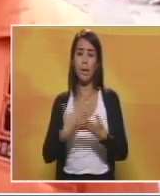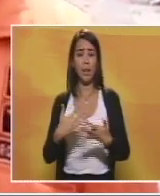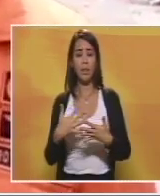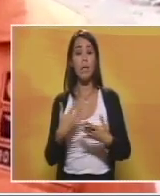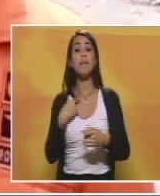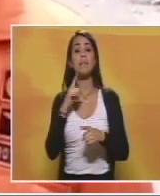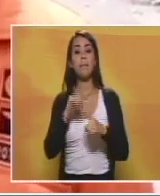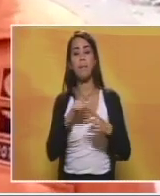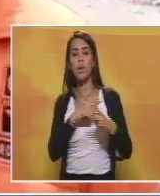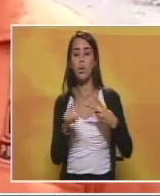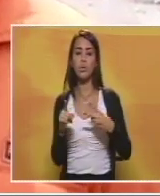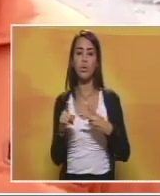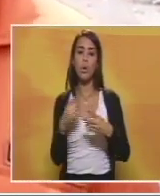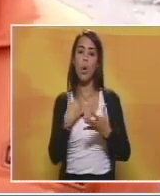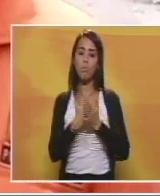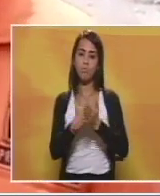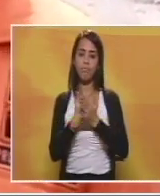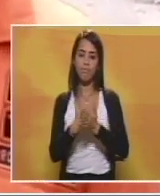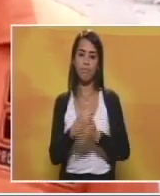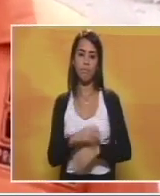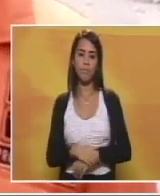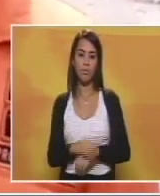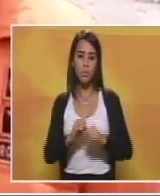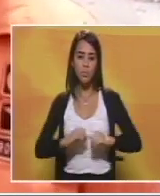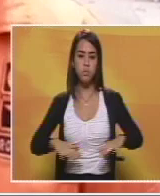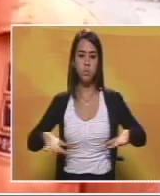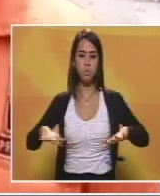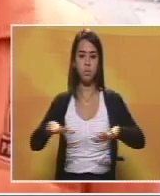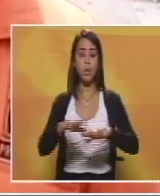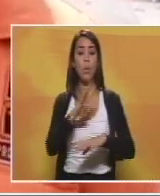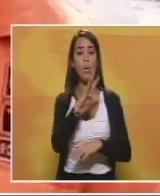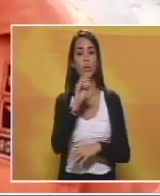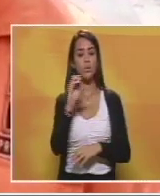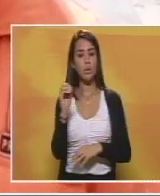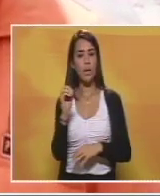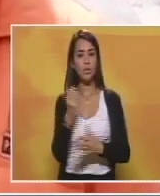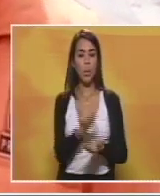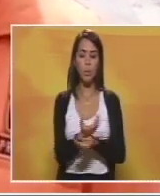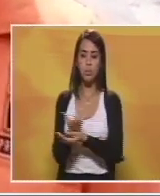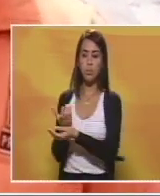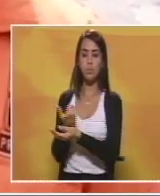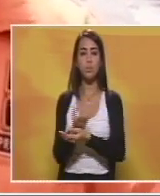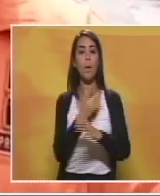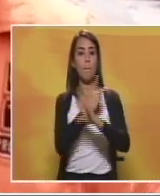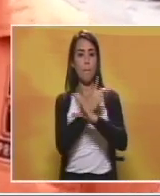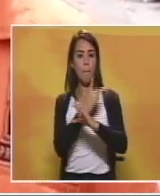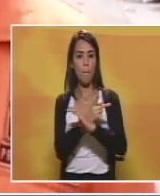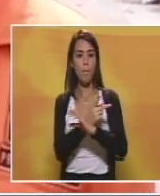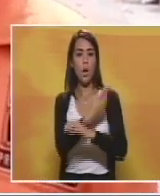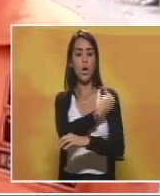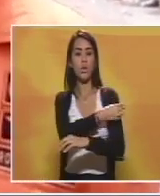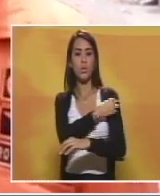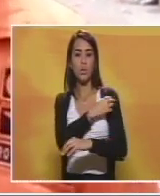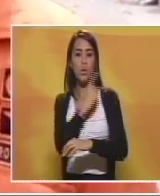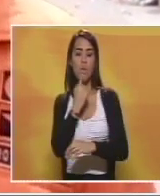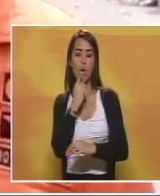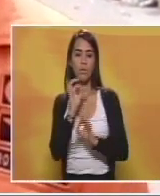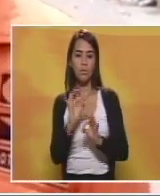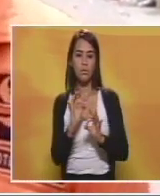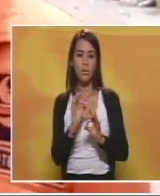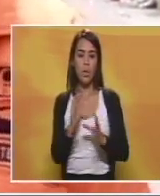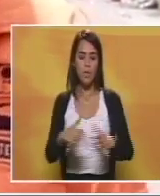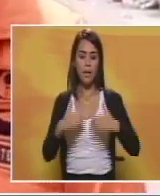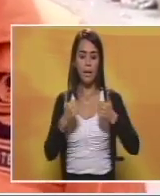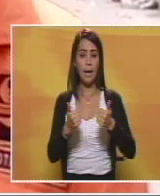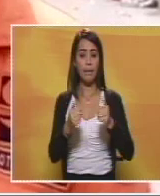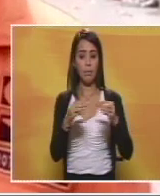traslado y en este momento se encuentran desplegados 400 funcionarios los cuerpos pero municipales porque convivir cruz rosa grupos de rescate haciendo evaluaciones